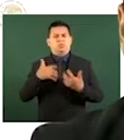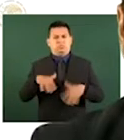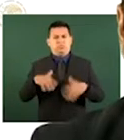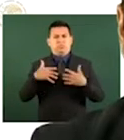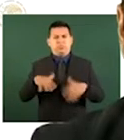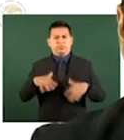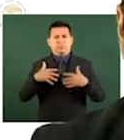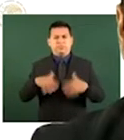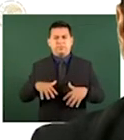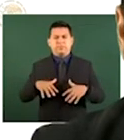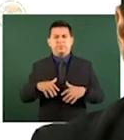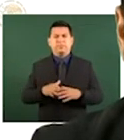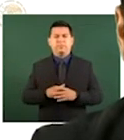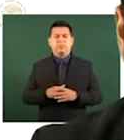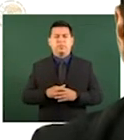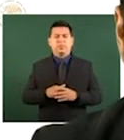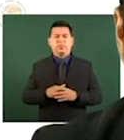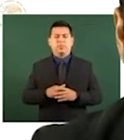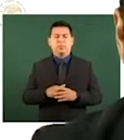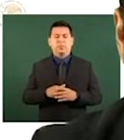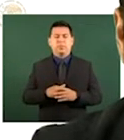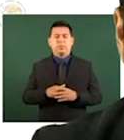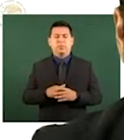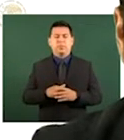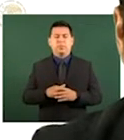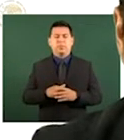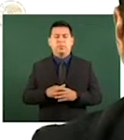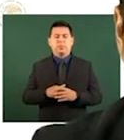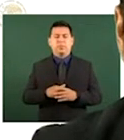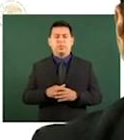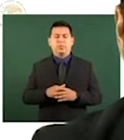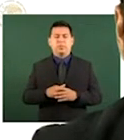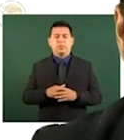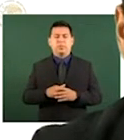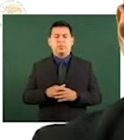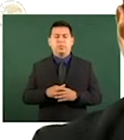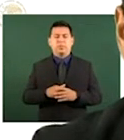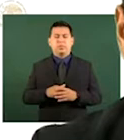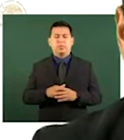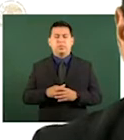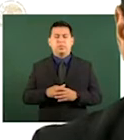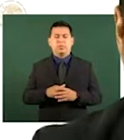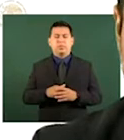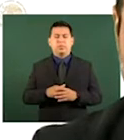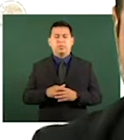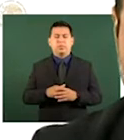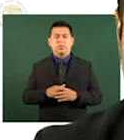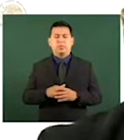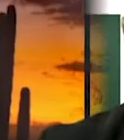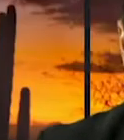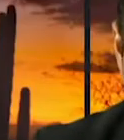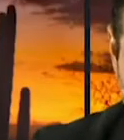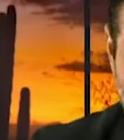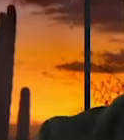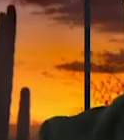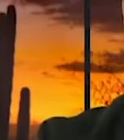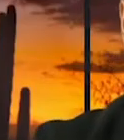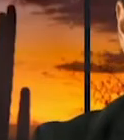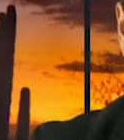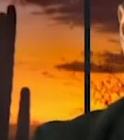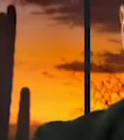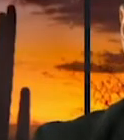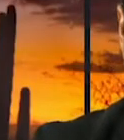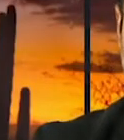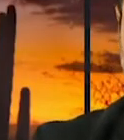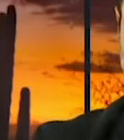desde Palacio Nacional, Ricardo Cortés Alcalá, director general de promoción de la salud de la Secretaría de Salud, informó a